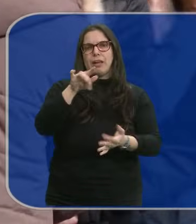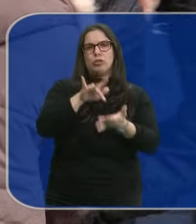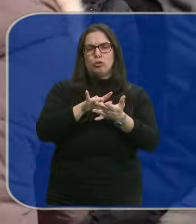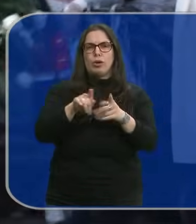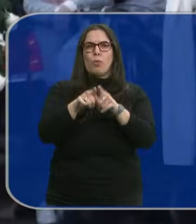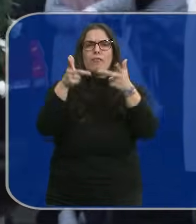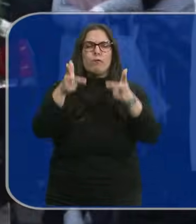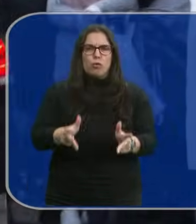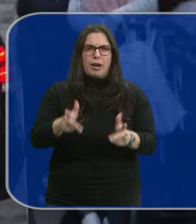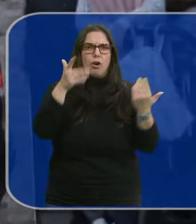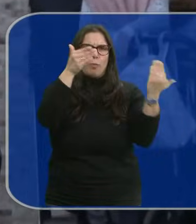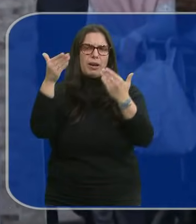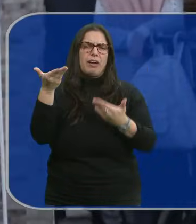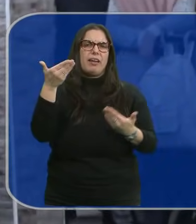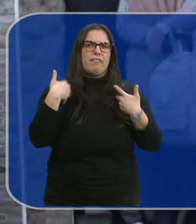por las víctimas del accidente.